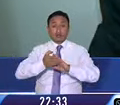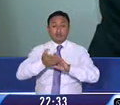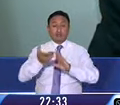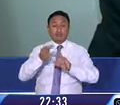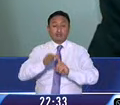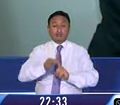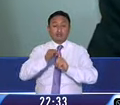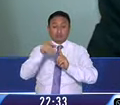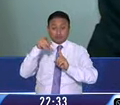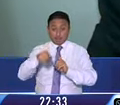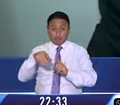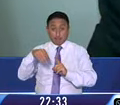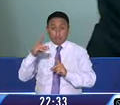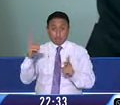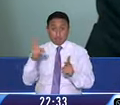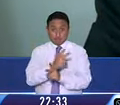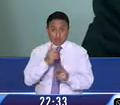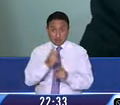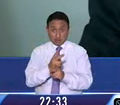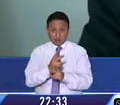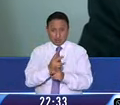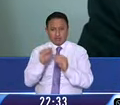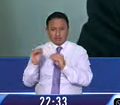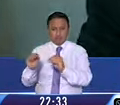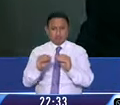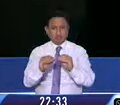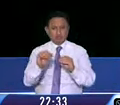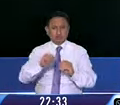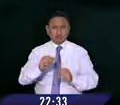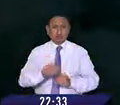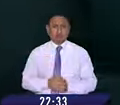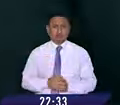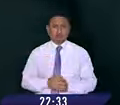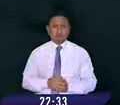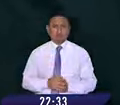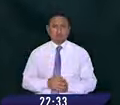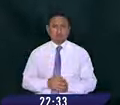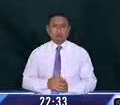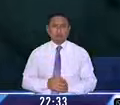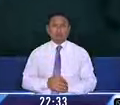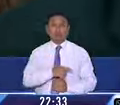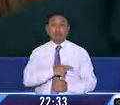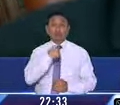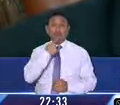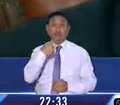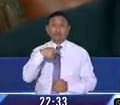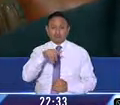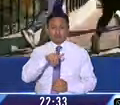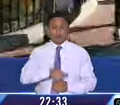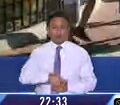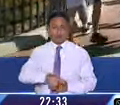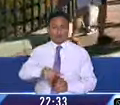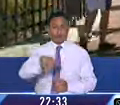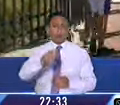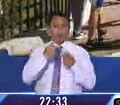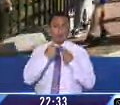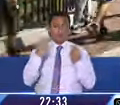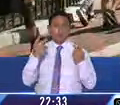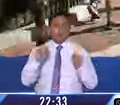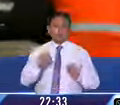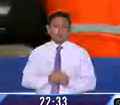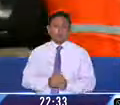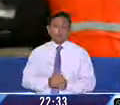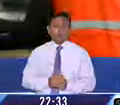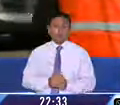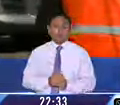especialmente donde serían afectadas en el caso de la erupción. Trabajo que manifiestan se seguirá haciendo desde lo público y en